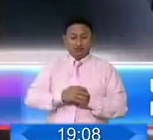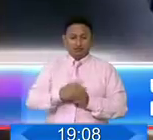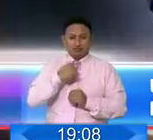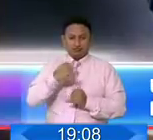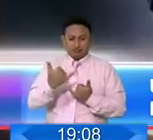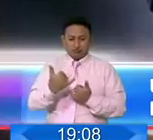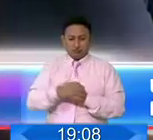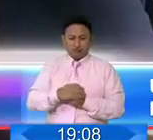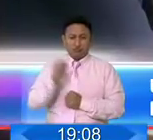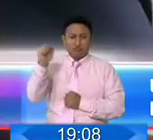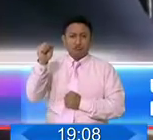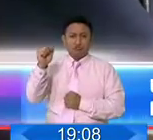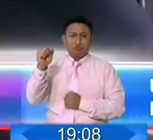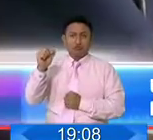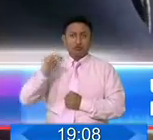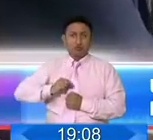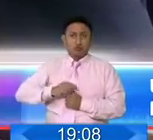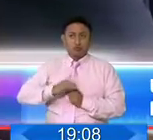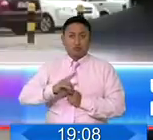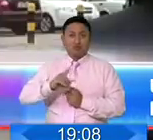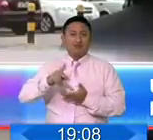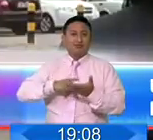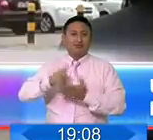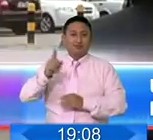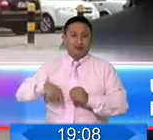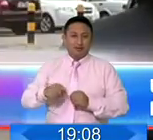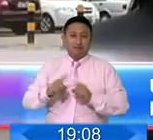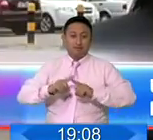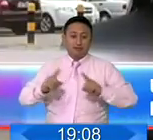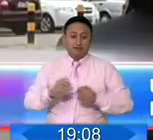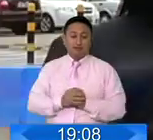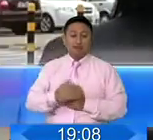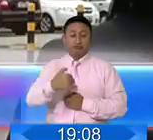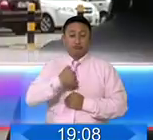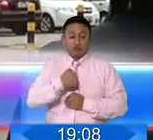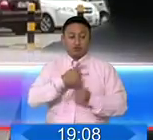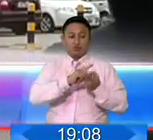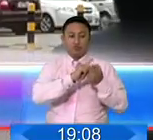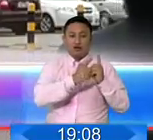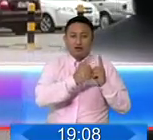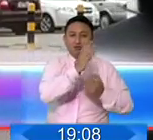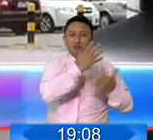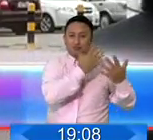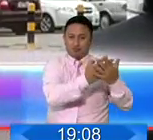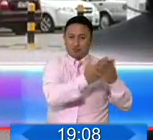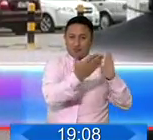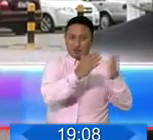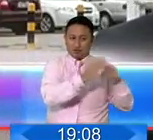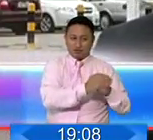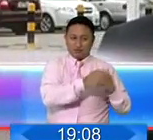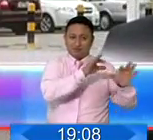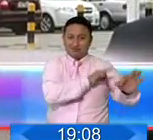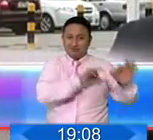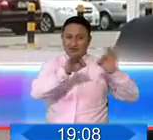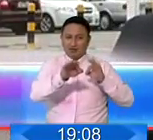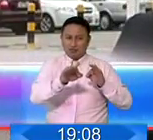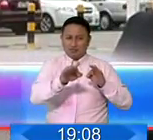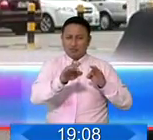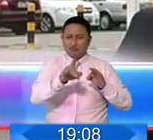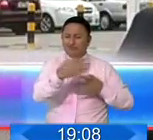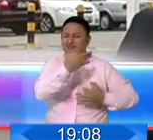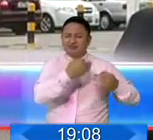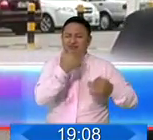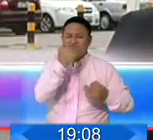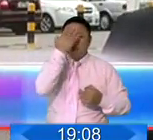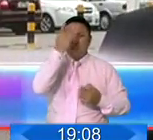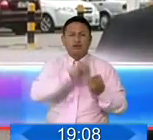derecho salarial, no tiene sustento alguno. ¿Por qué yo revoco la prisión preventiva, que no es lo mismo que la sustitución? ¿Cuál es la diferencia sustancial, doctor?